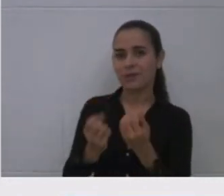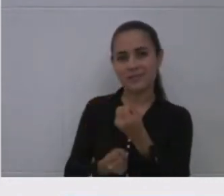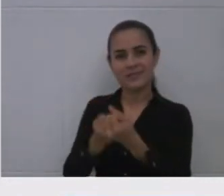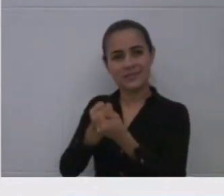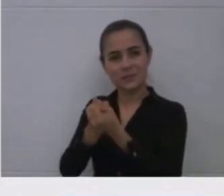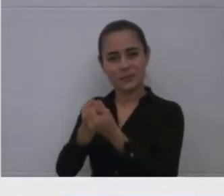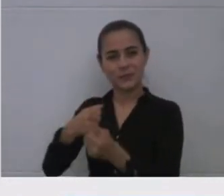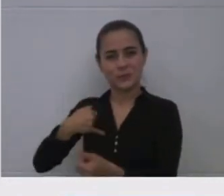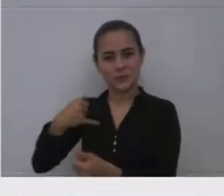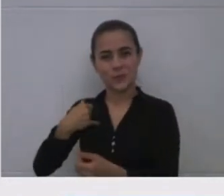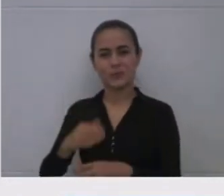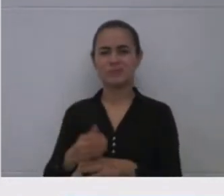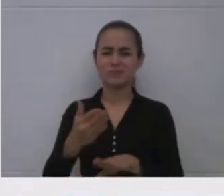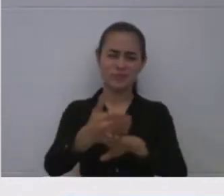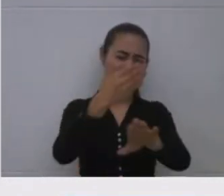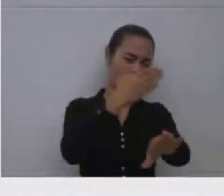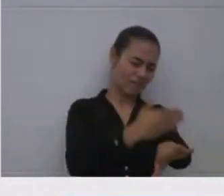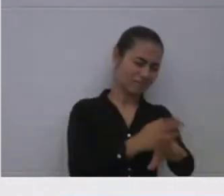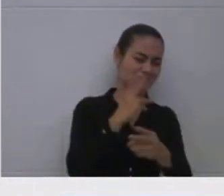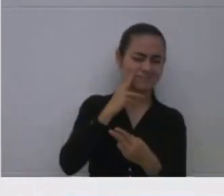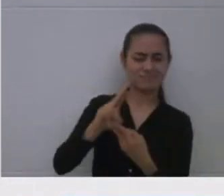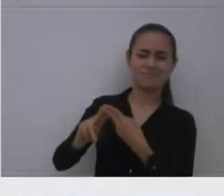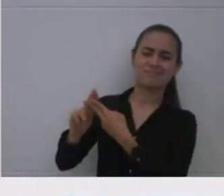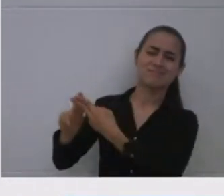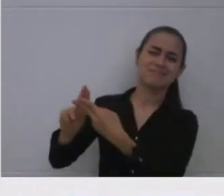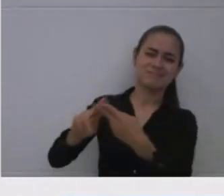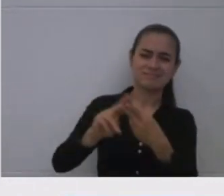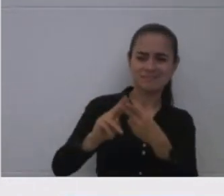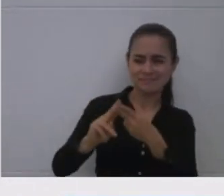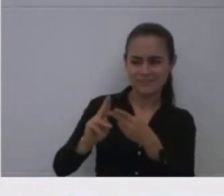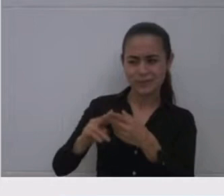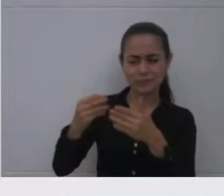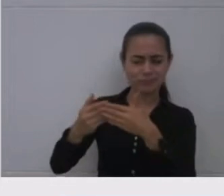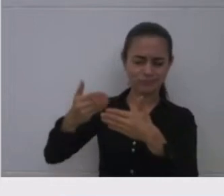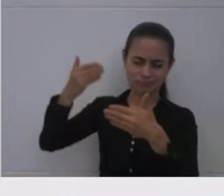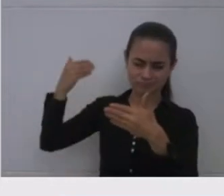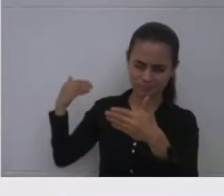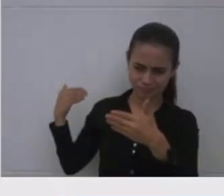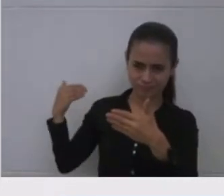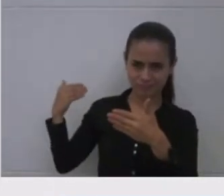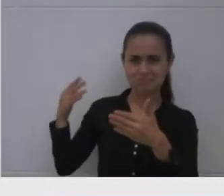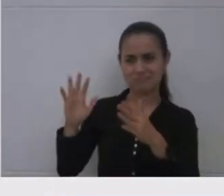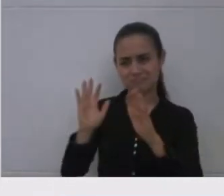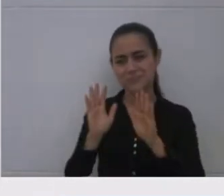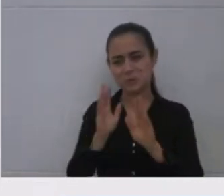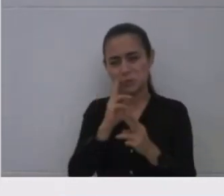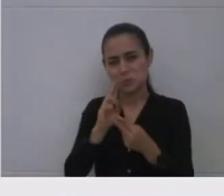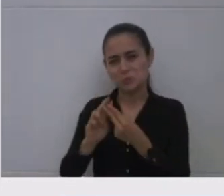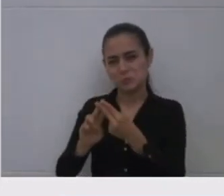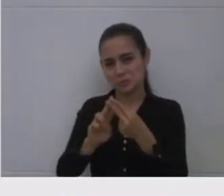Lo conozco desde mucho antes de que cualquiera de nosotros dos estuviera aspirando a una elección popular.